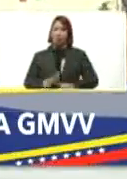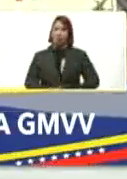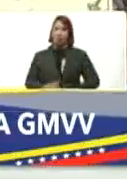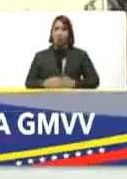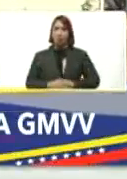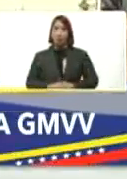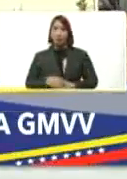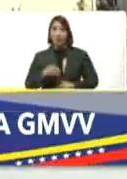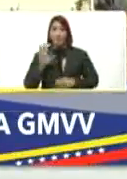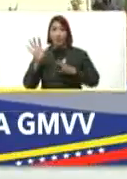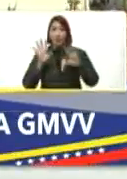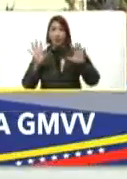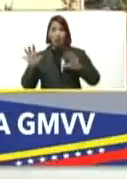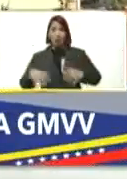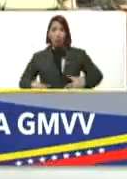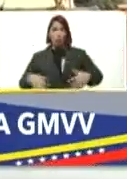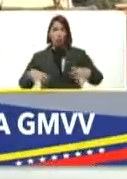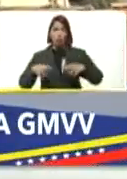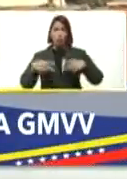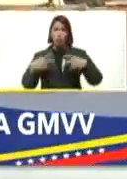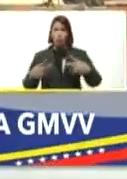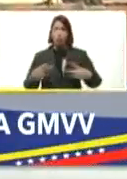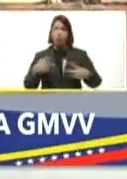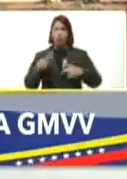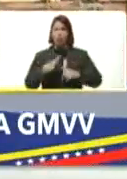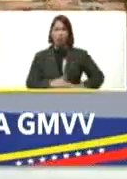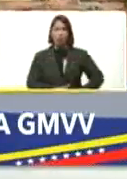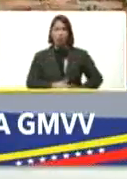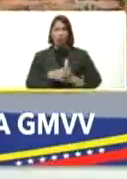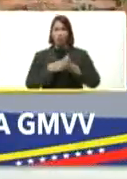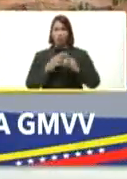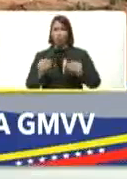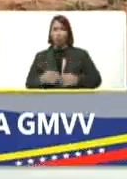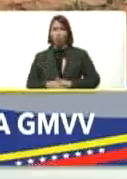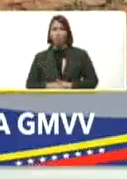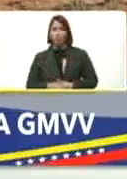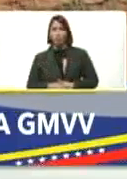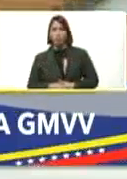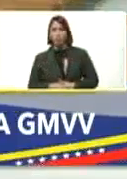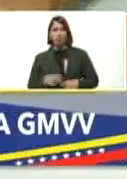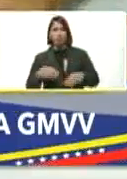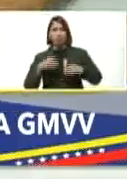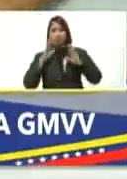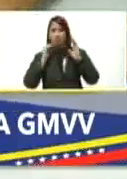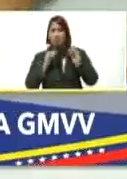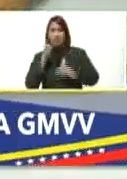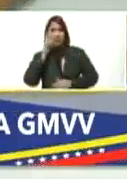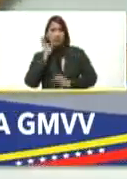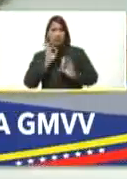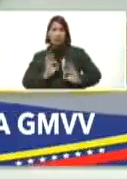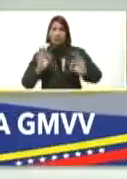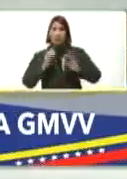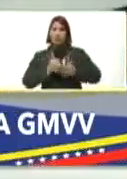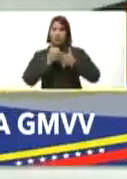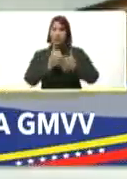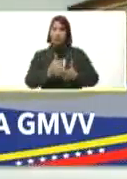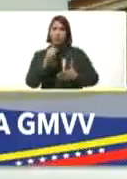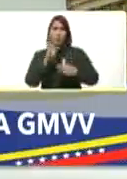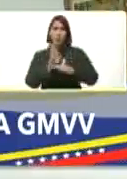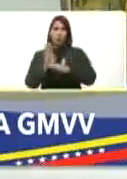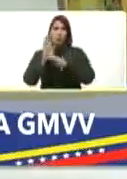así es en los países del capitalismo neoliberal, despreciada la clase obrera. No se le toma en cuenta, no se le escucha, no se le ayuda, no se le